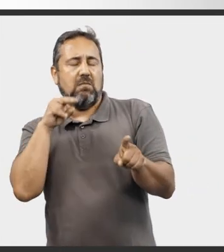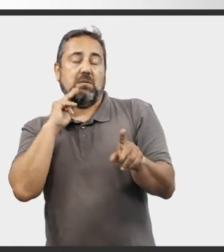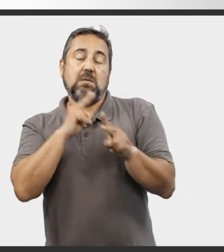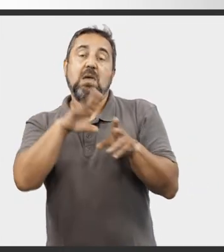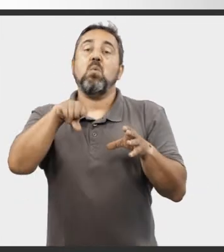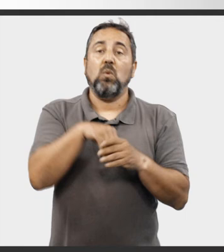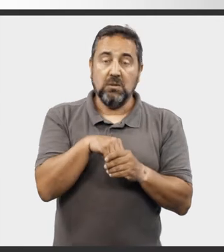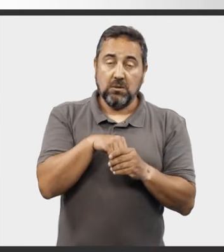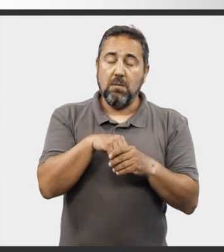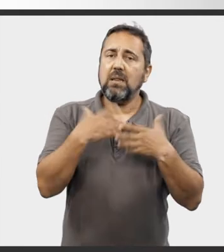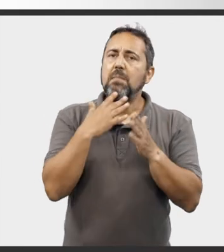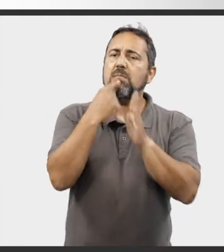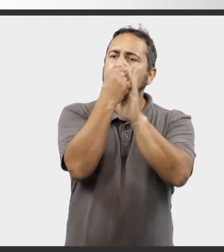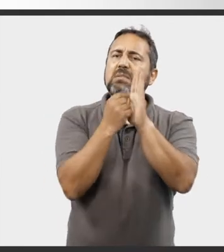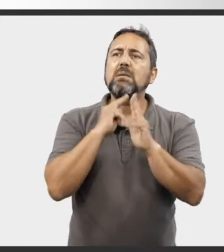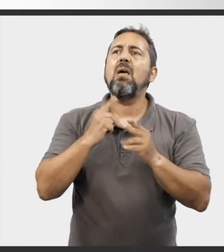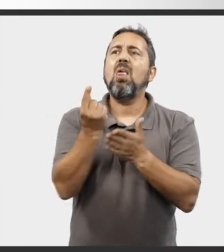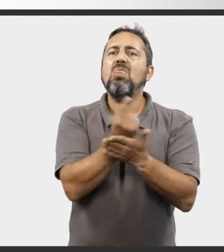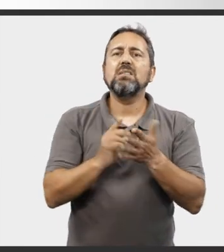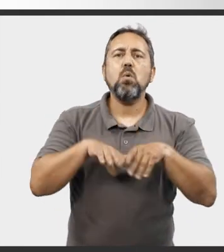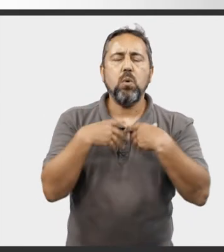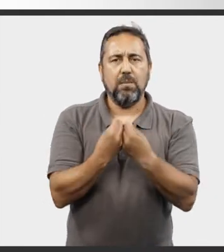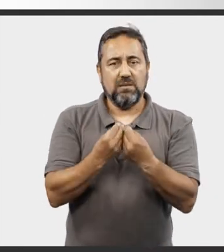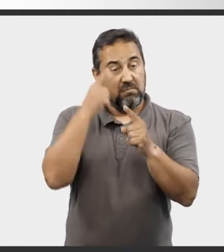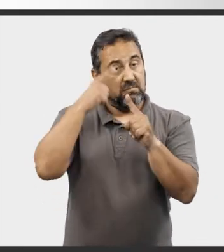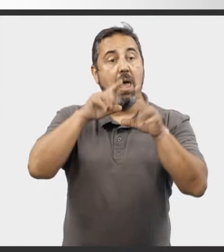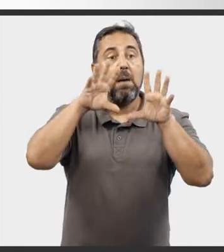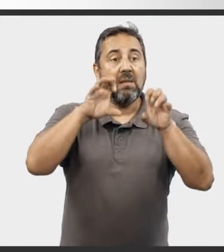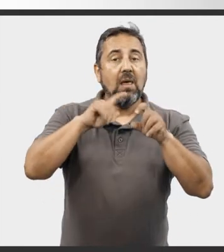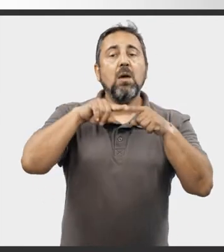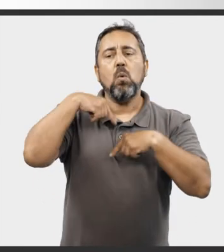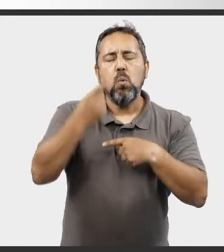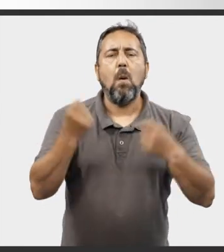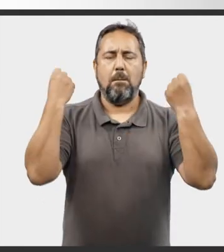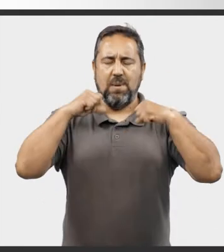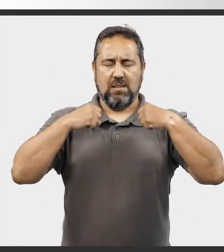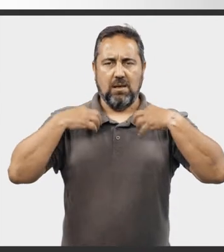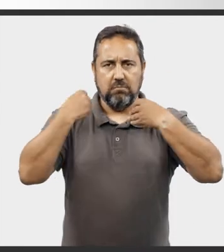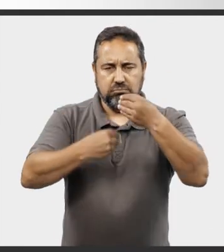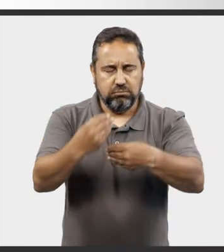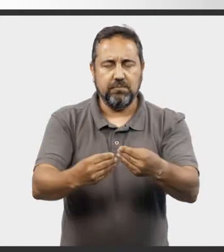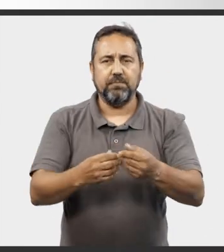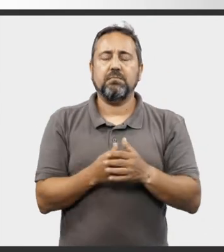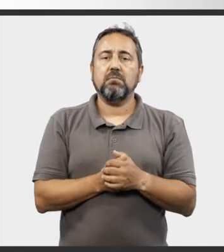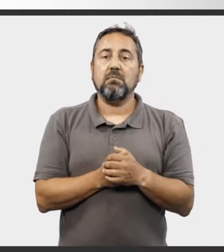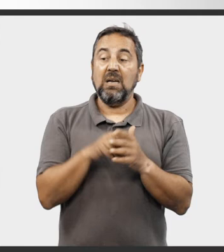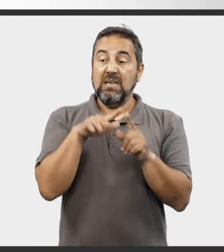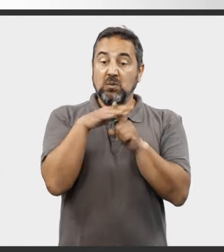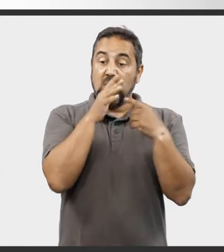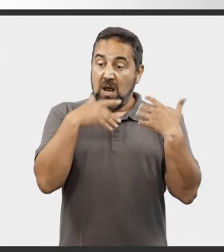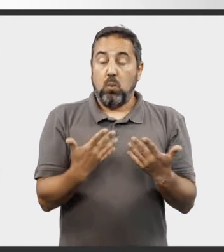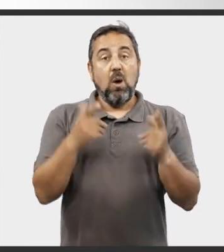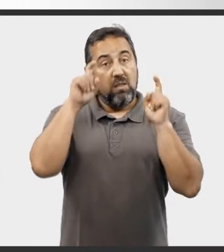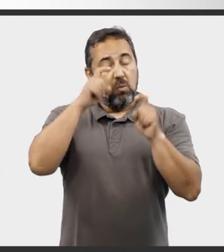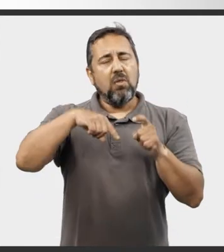o los fundamentos y principios del diseño universal para el aprendizaje y su aplicación práctica dentro del escenario educativo actual dispondrás de